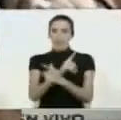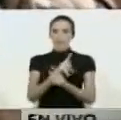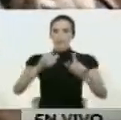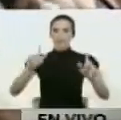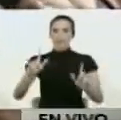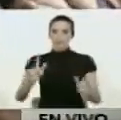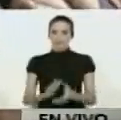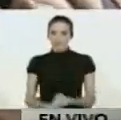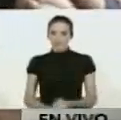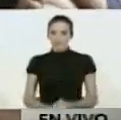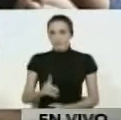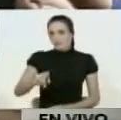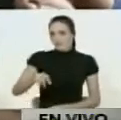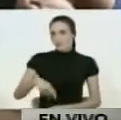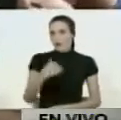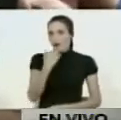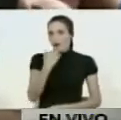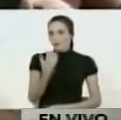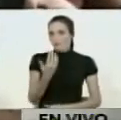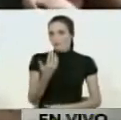soberanía, reciben